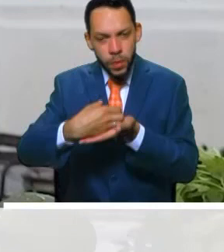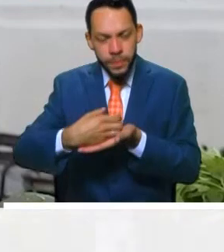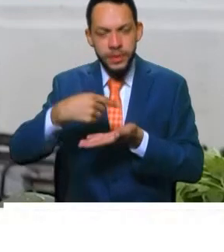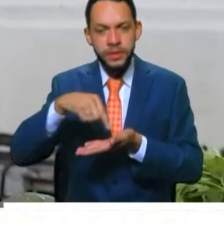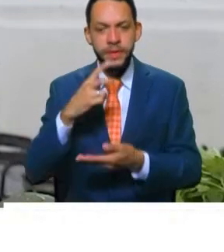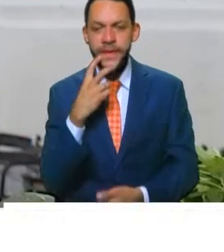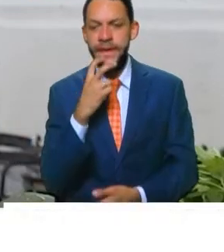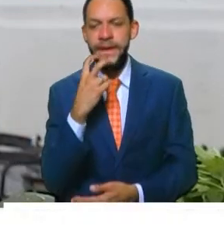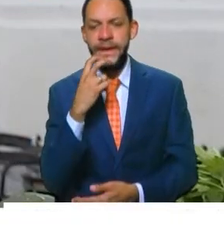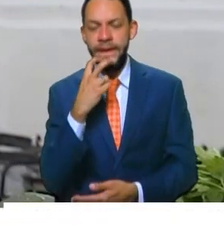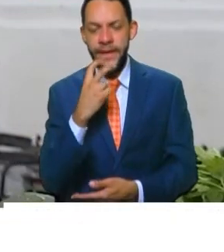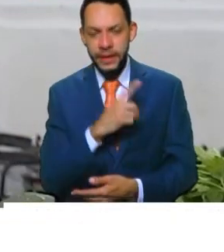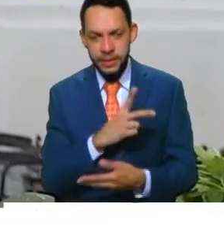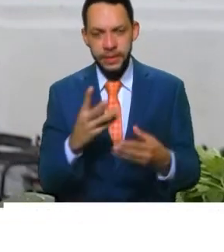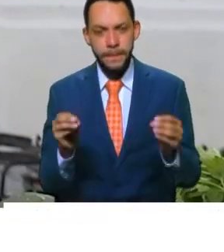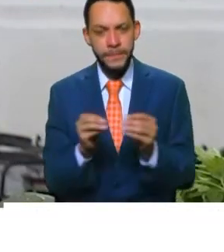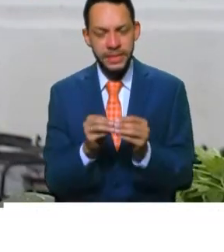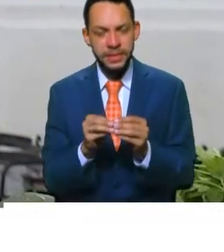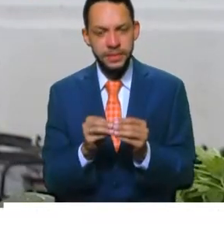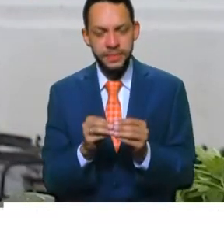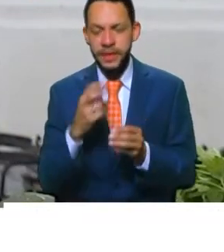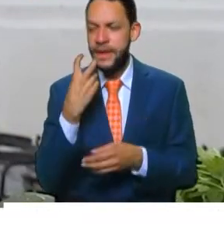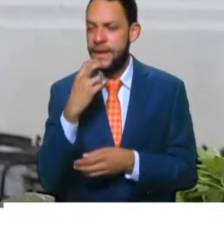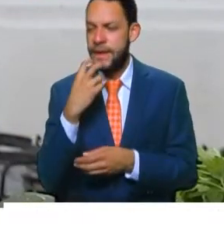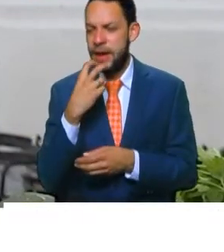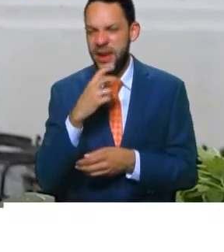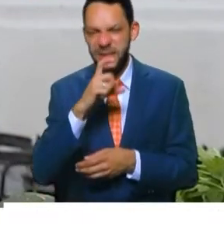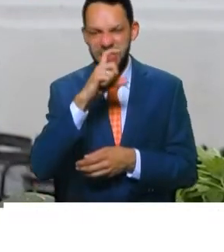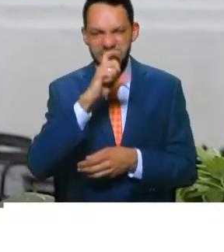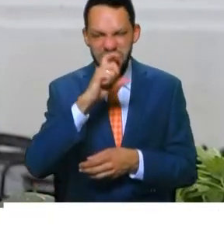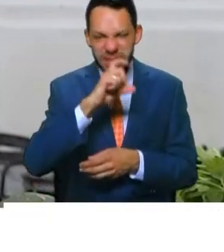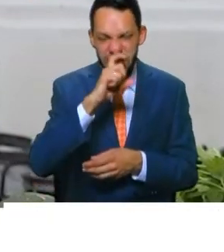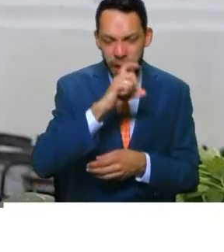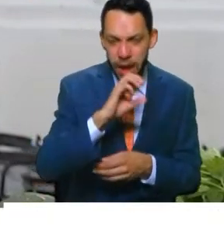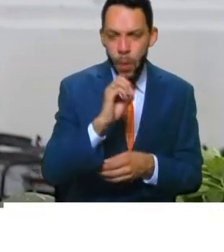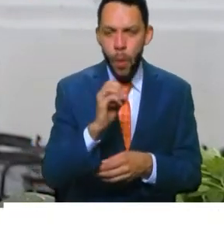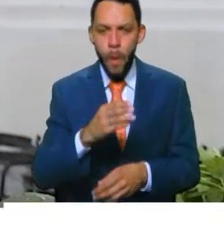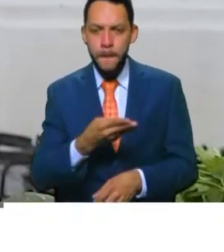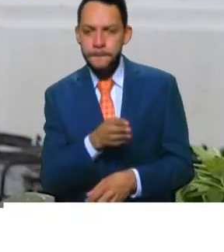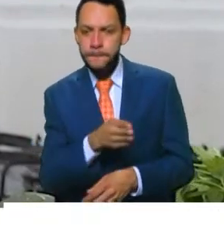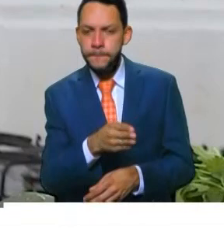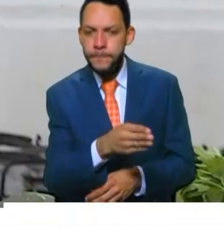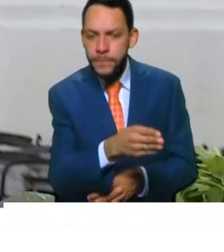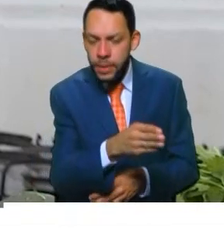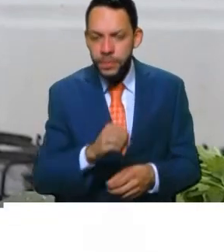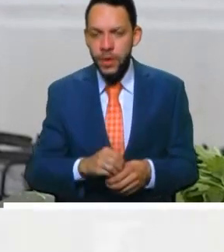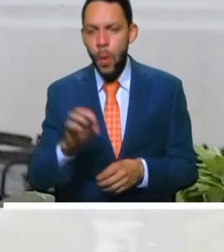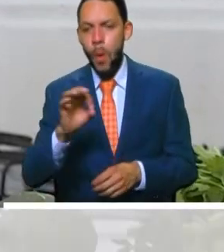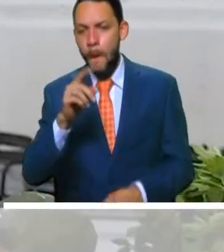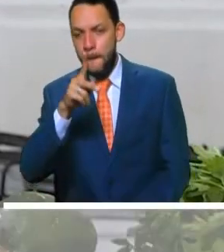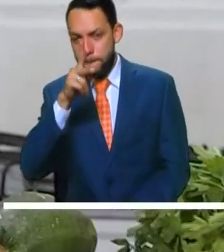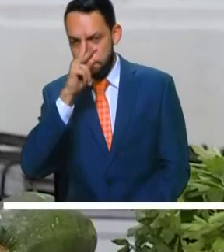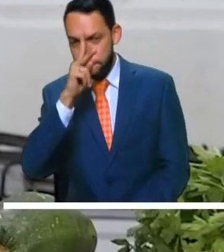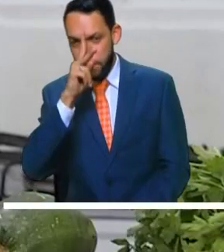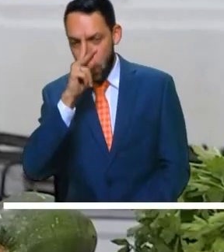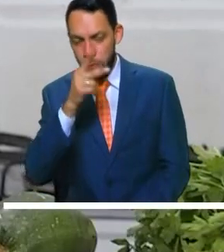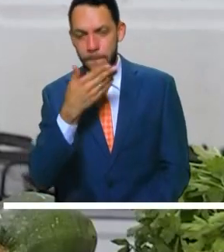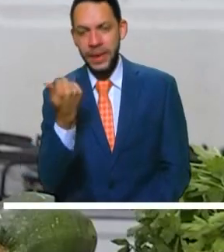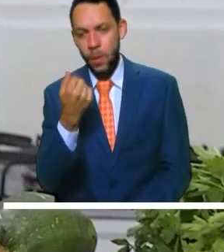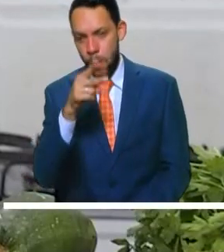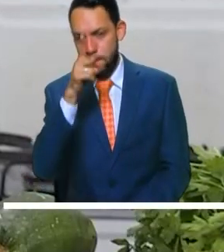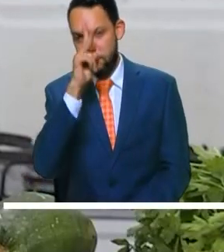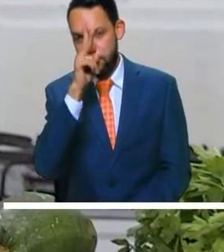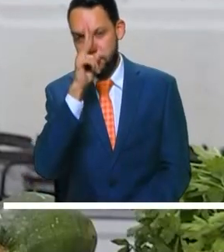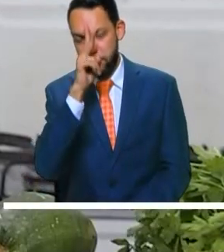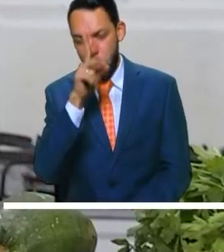preferiblemente carnes blancas, proteína de alto valor biológico, como el pollo, el pescado, preferiblemente